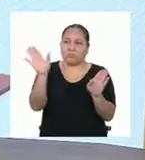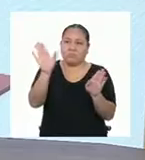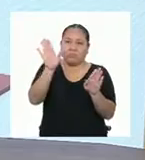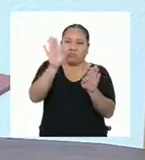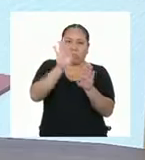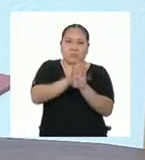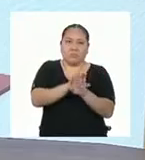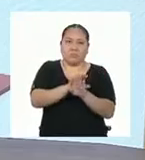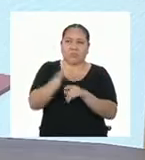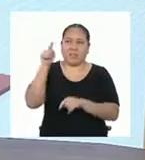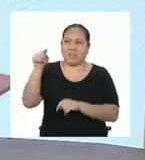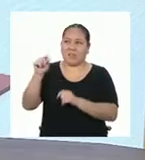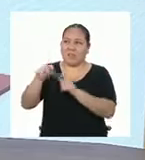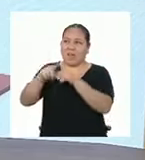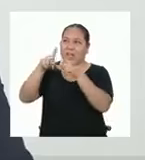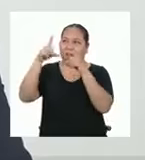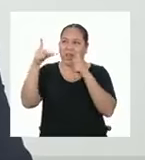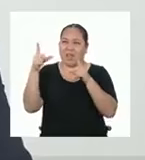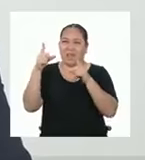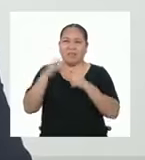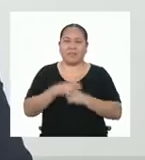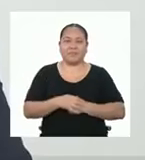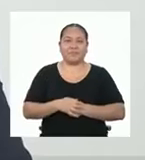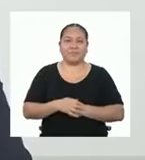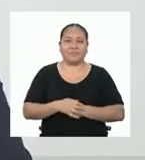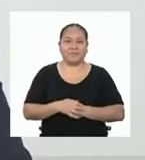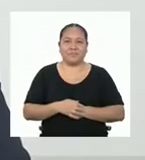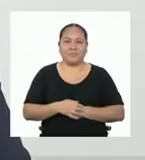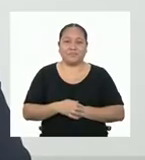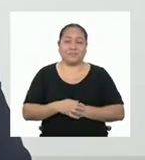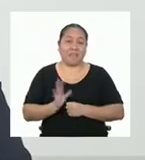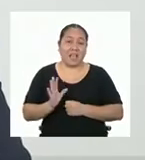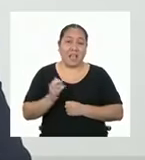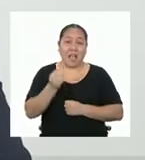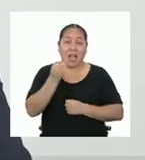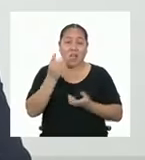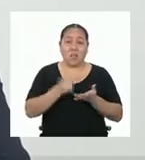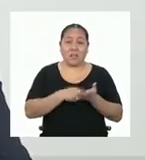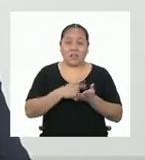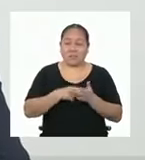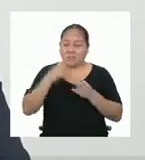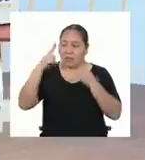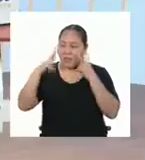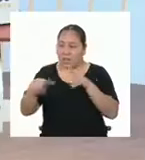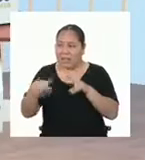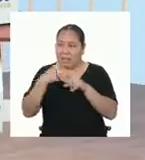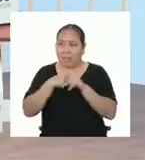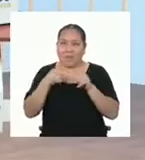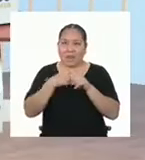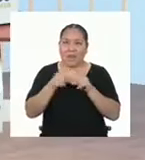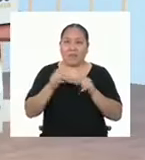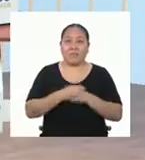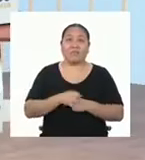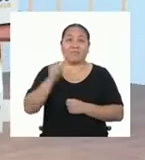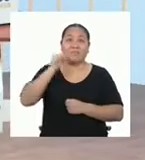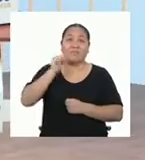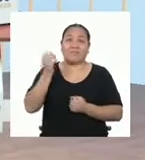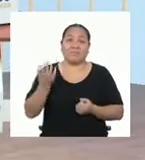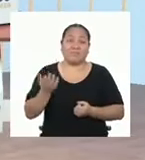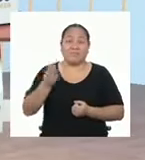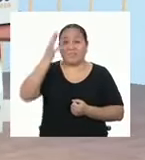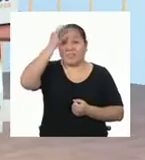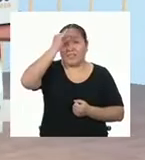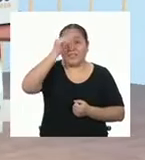triángulo de borde azul se veía más grande Bueno, Jonathan A veces las apariencias engañan Sí pues, chicas y chicos